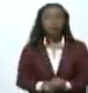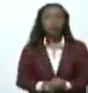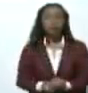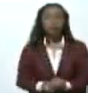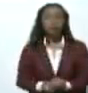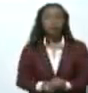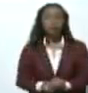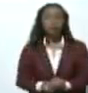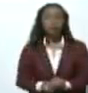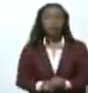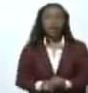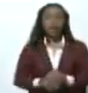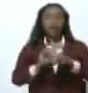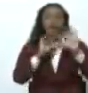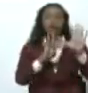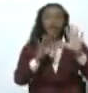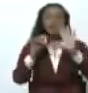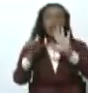con